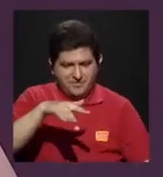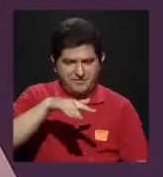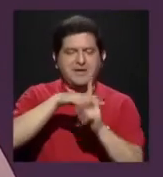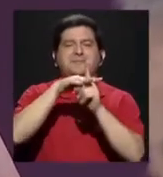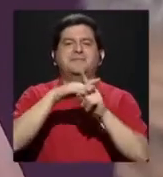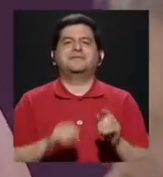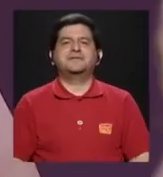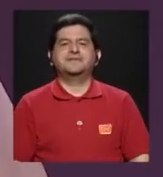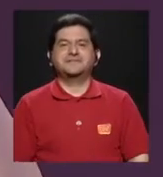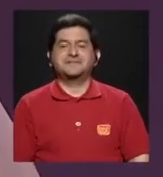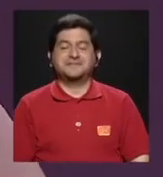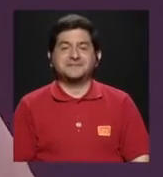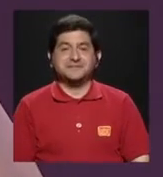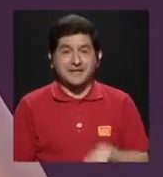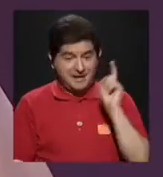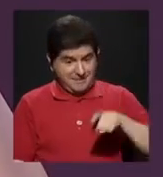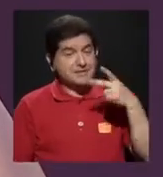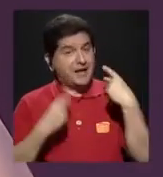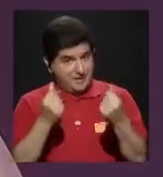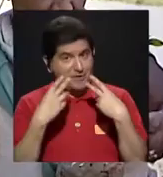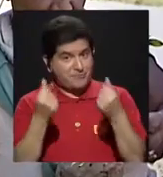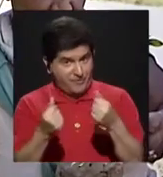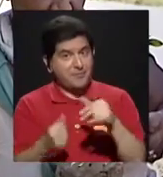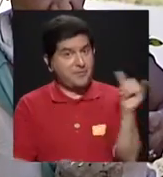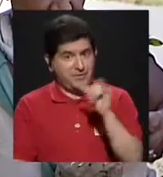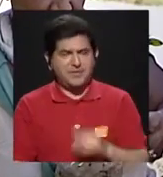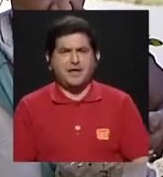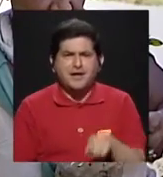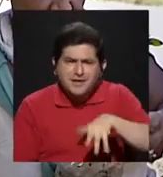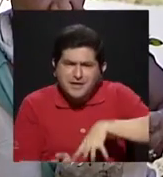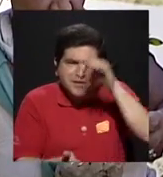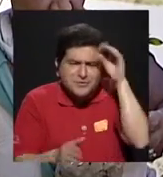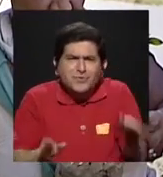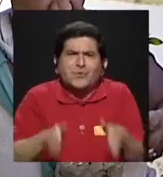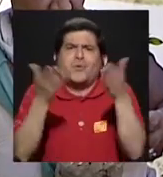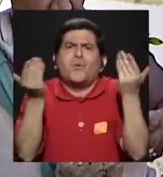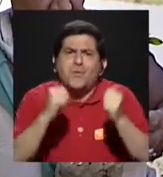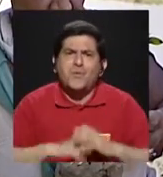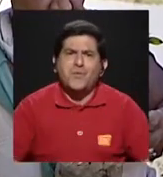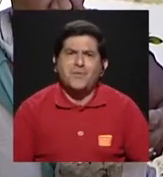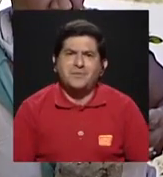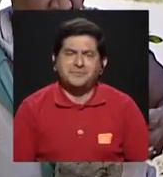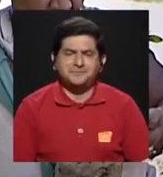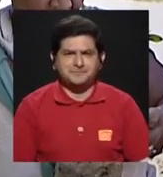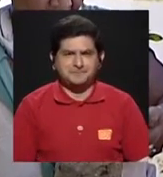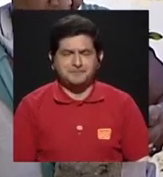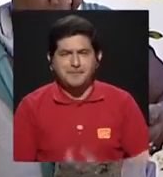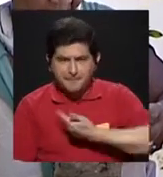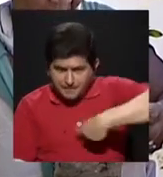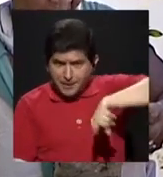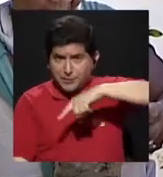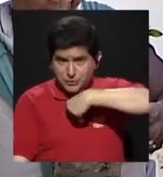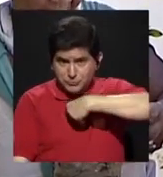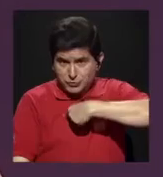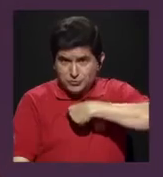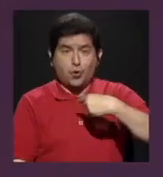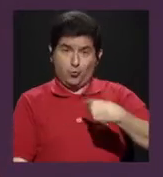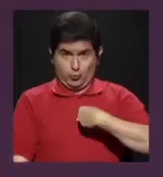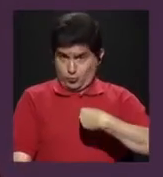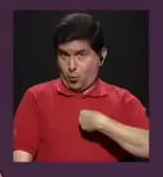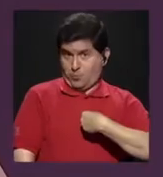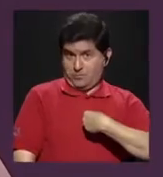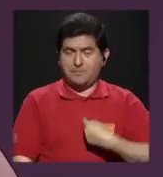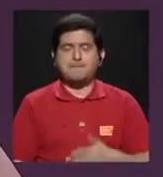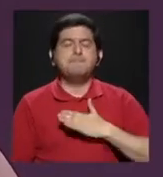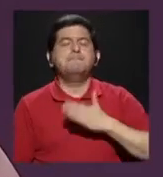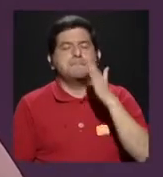mejillones. Bueno, de verdad que tiene que velocidad también. ¿Cómo aprendieron eso ustedes? Digamos, nosotros, yo, porque